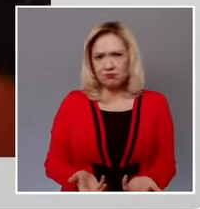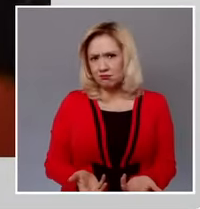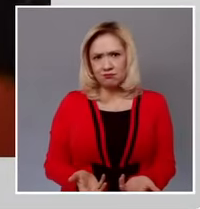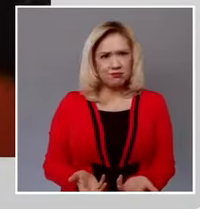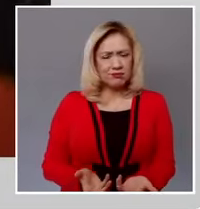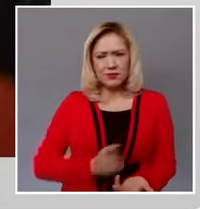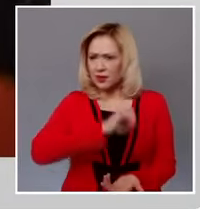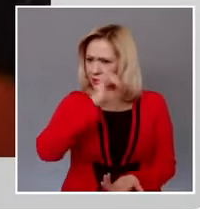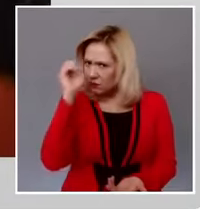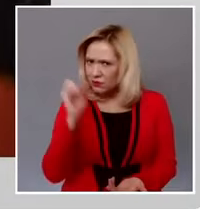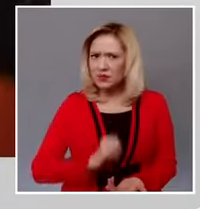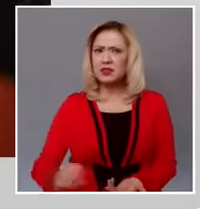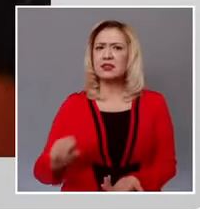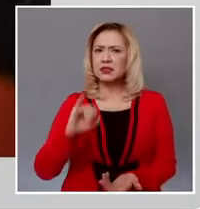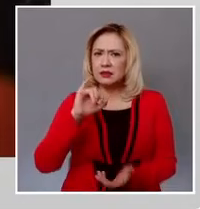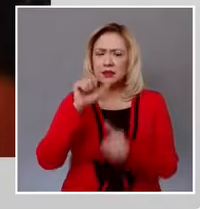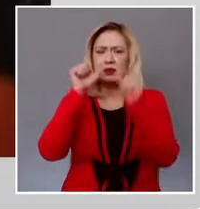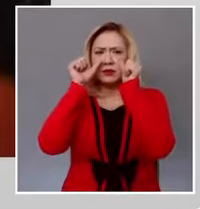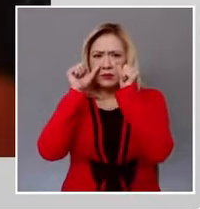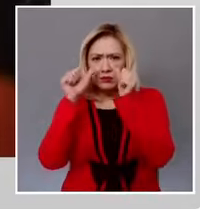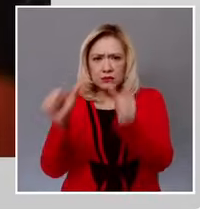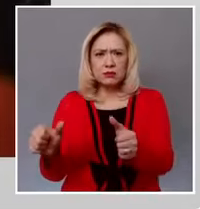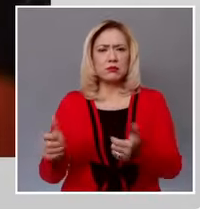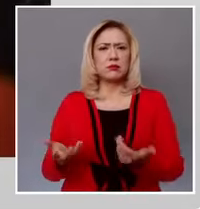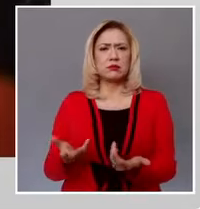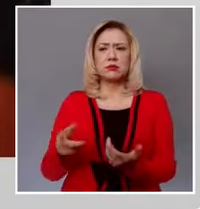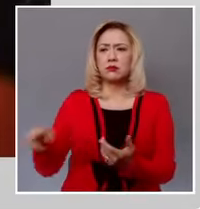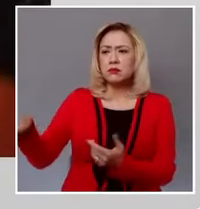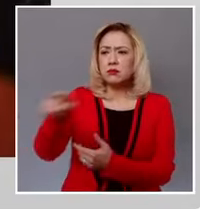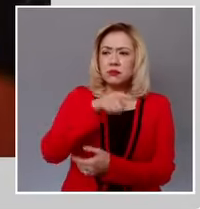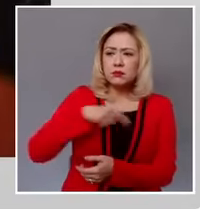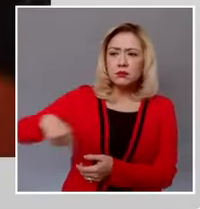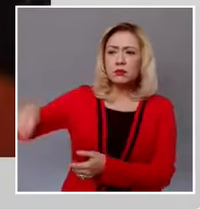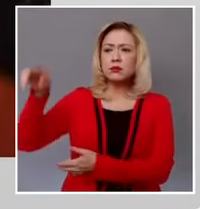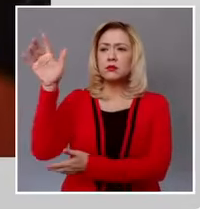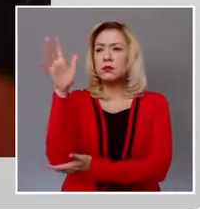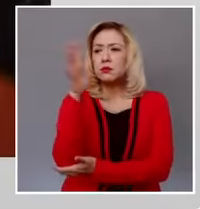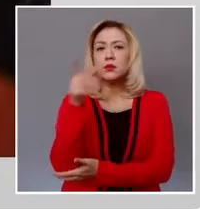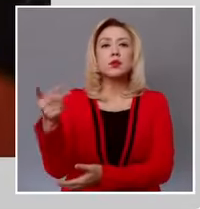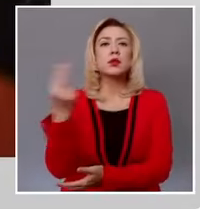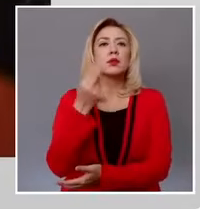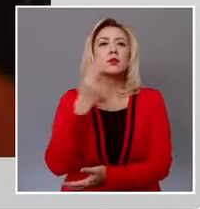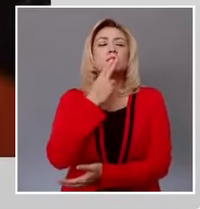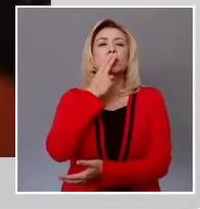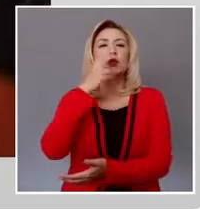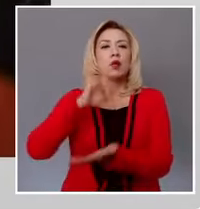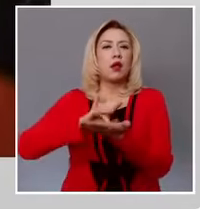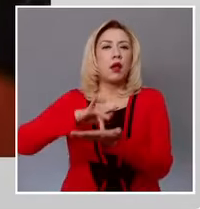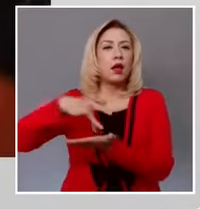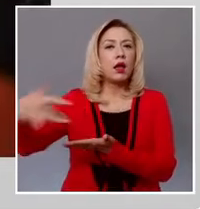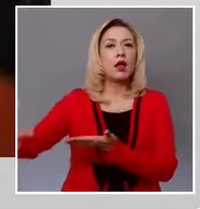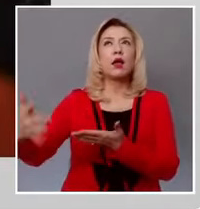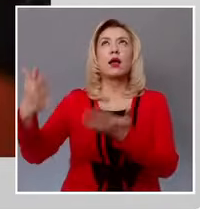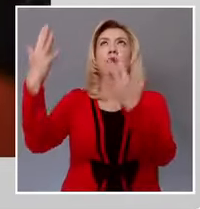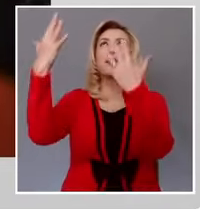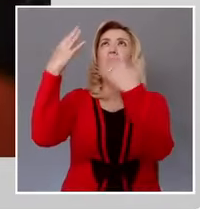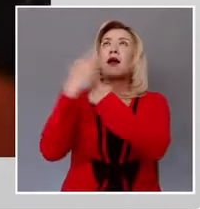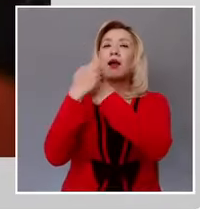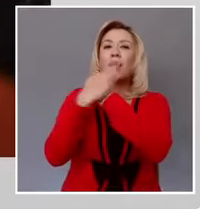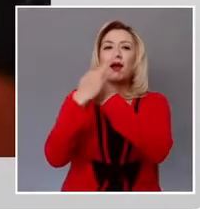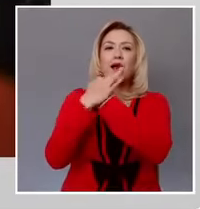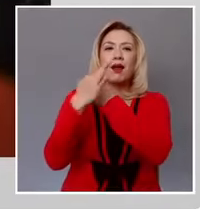que determinado ecosistema no presta un servicio o no se recibe un beneficio o no repercute en